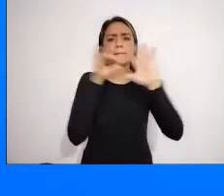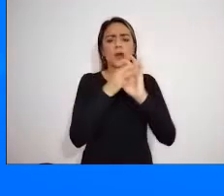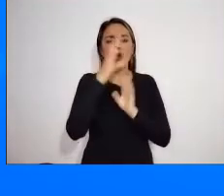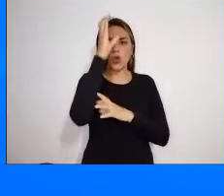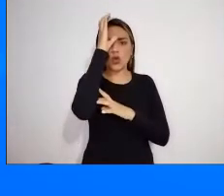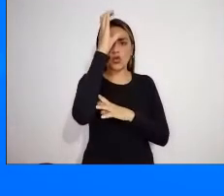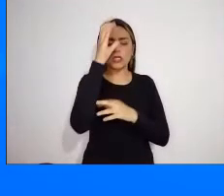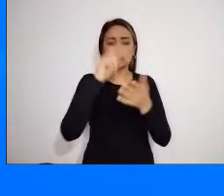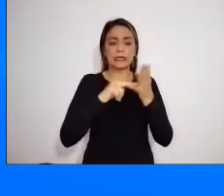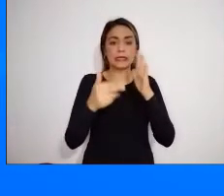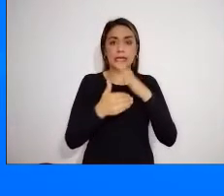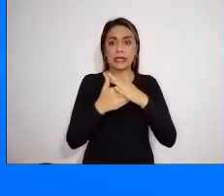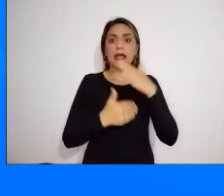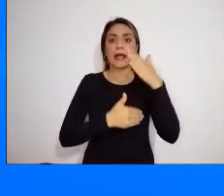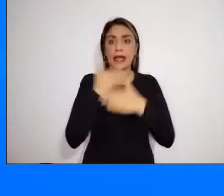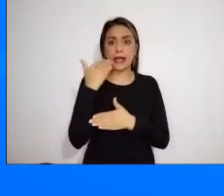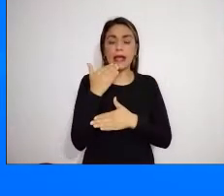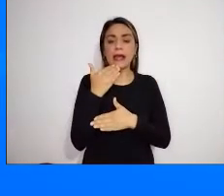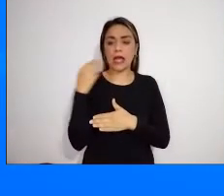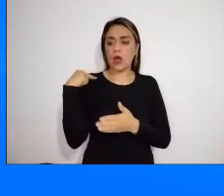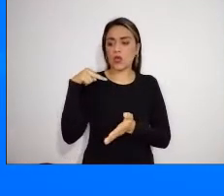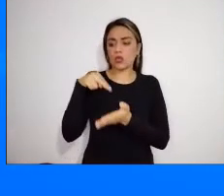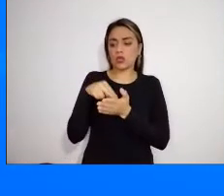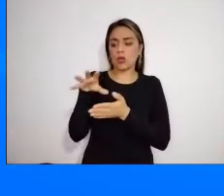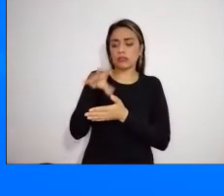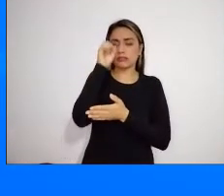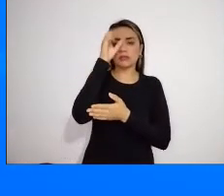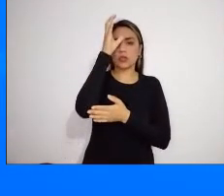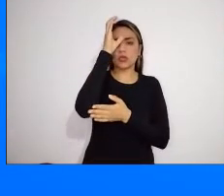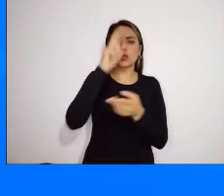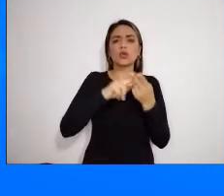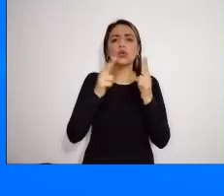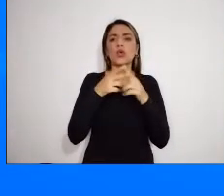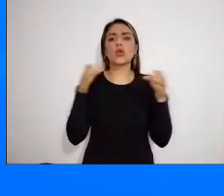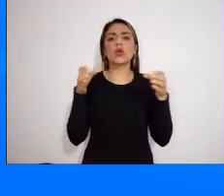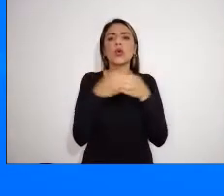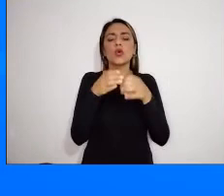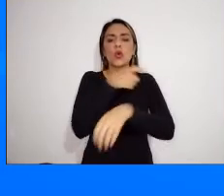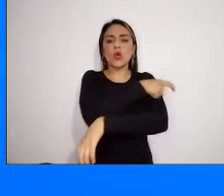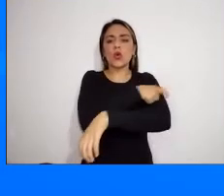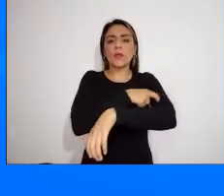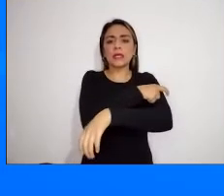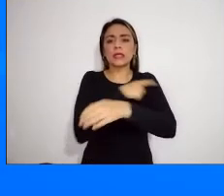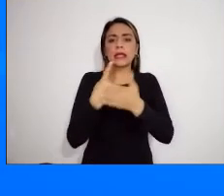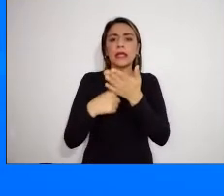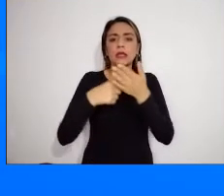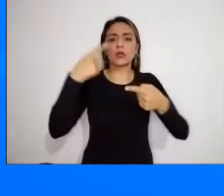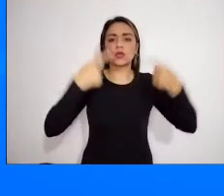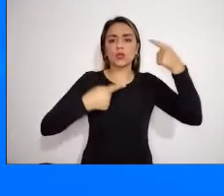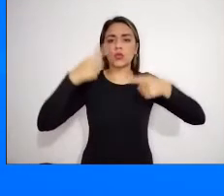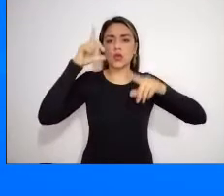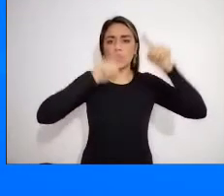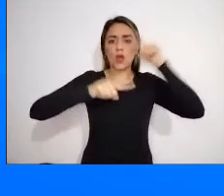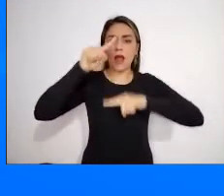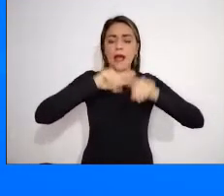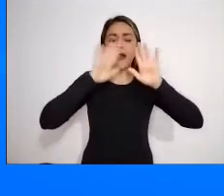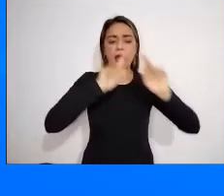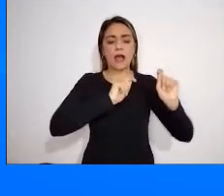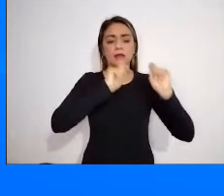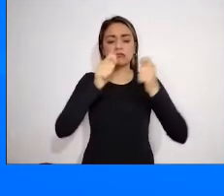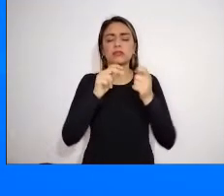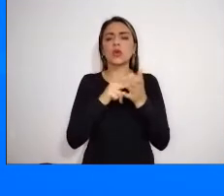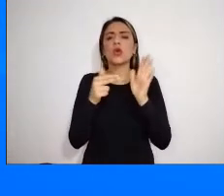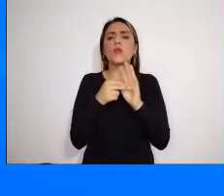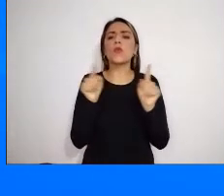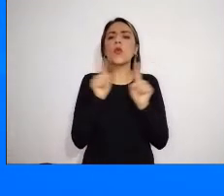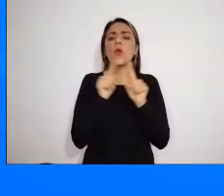inicial de Ceballos. Este concepto lo emite el Comité de Turismo y Competitividad y se define como